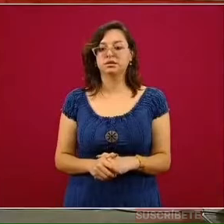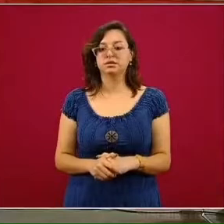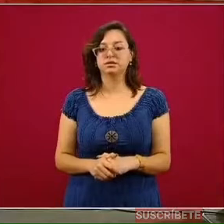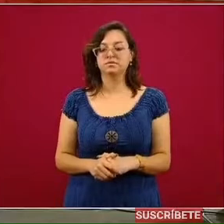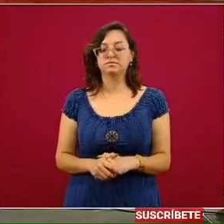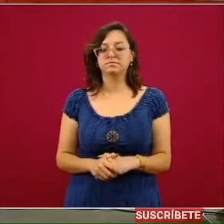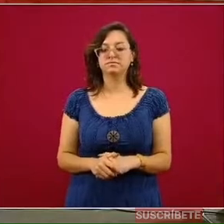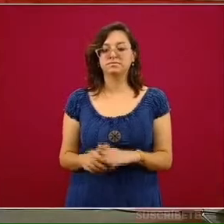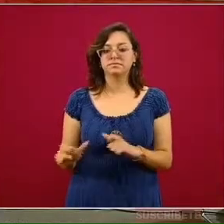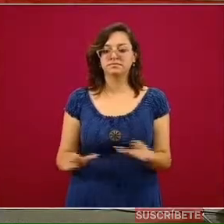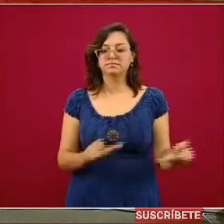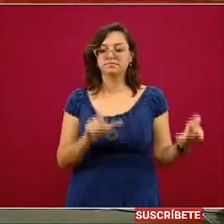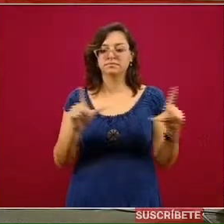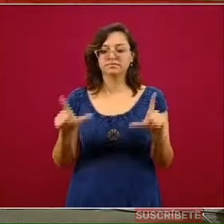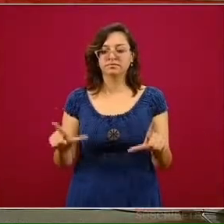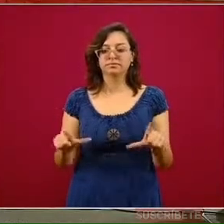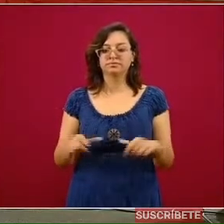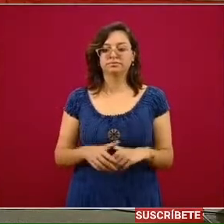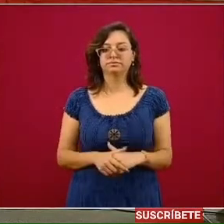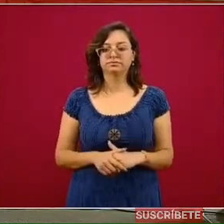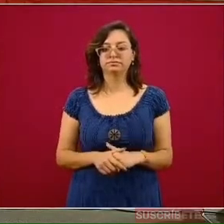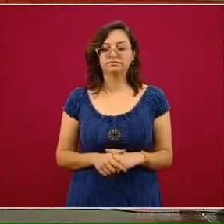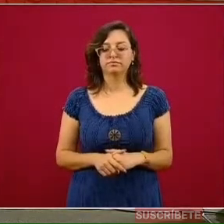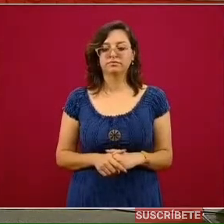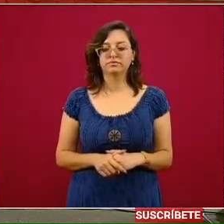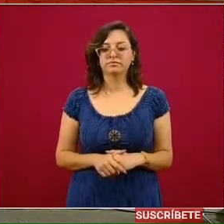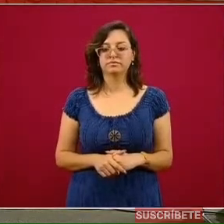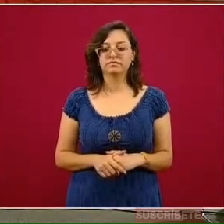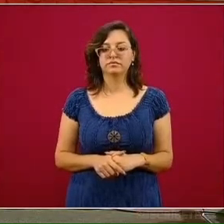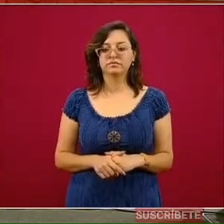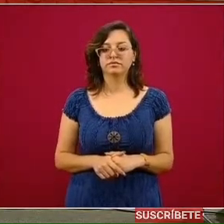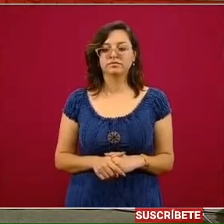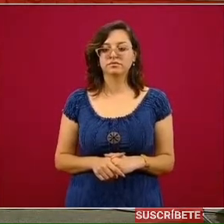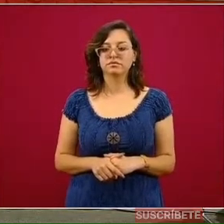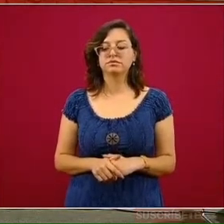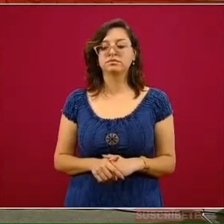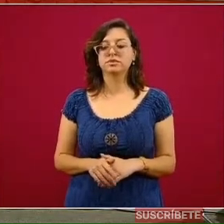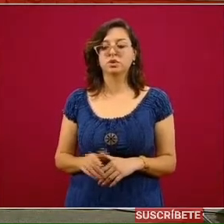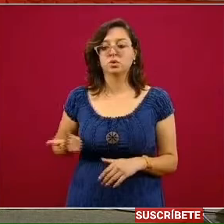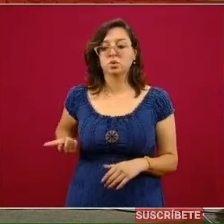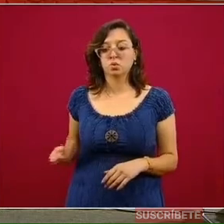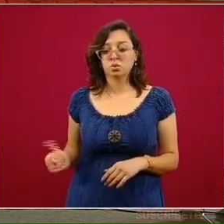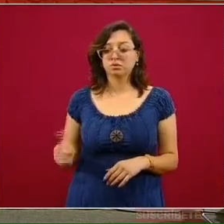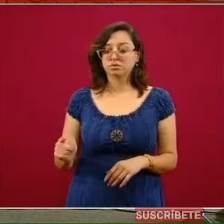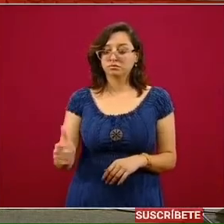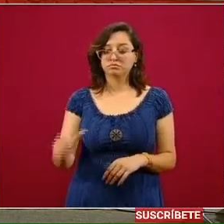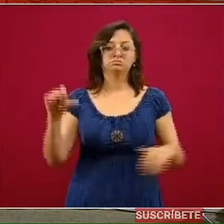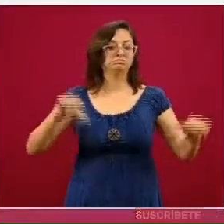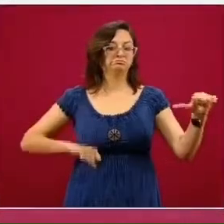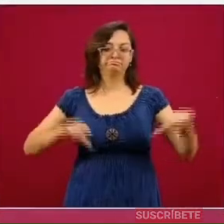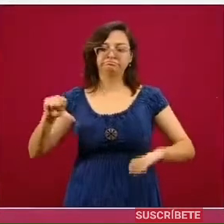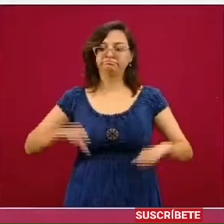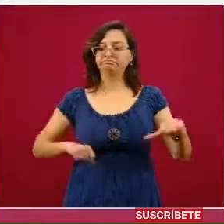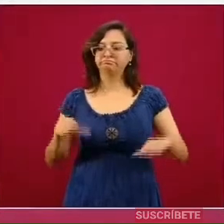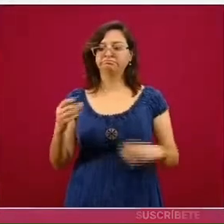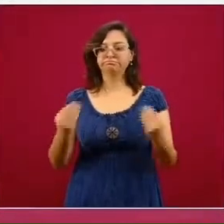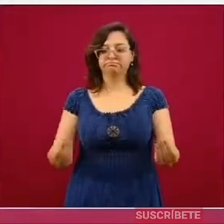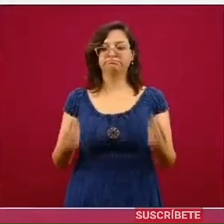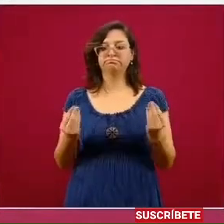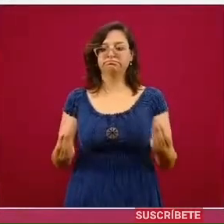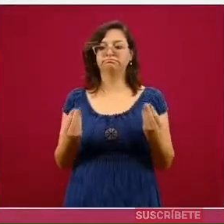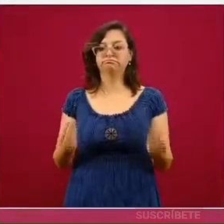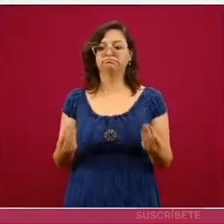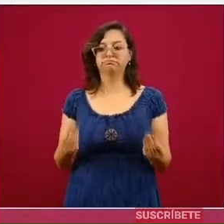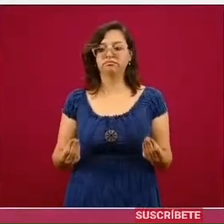doctor Alomía de presentar el resto de las entidades federativas. Guanajuato, con mucha actividad en este momento, no